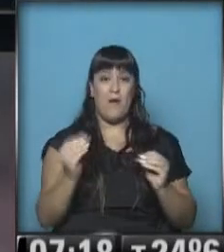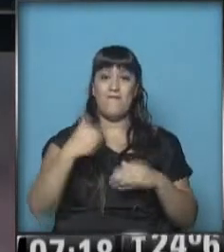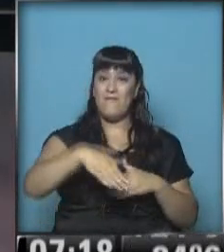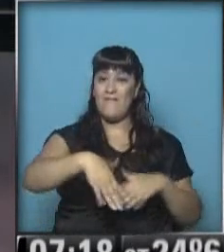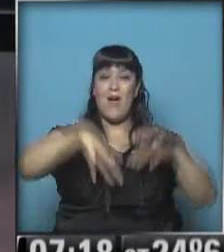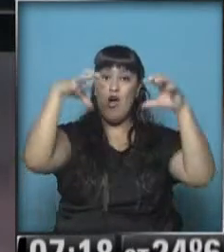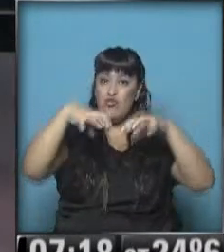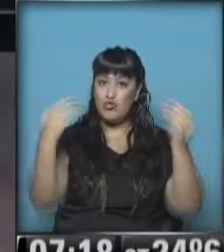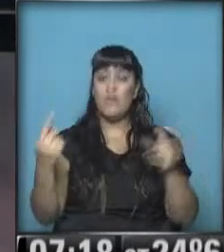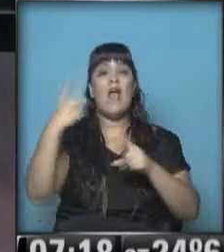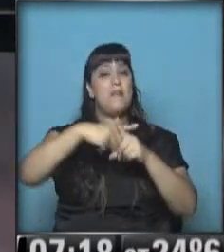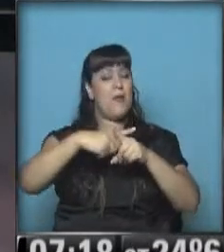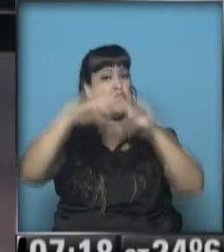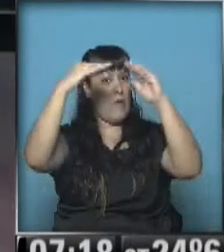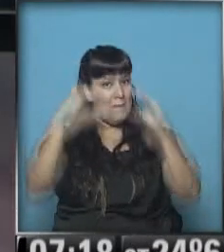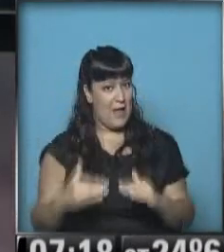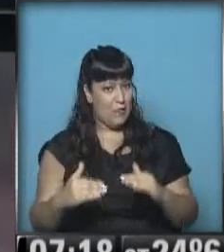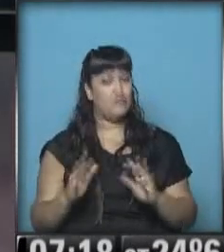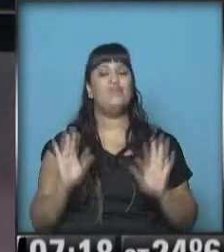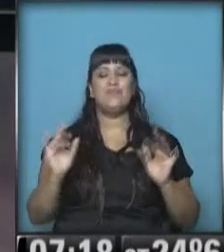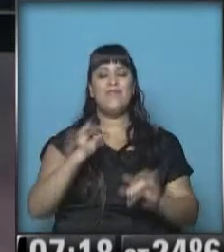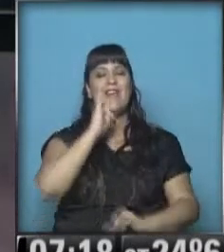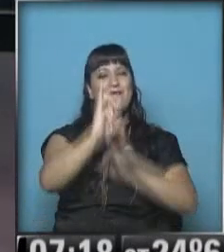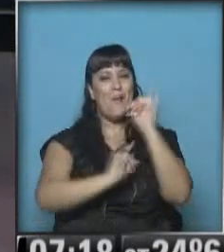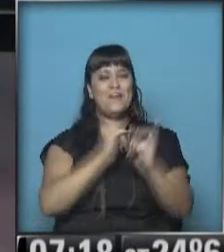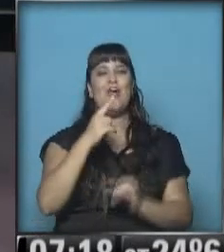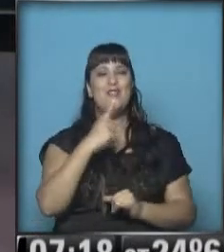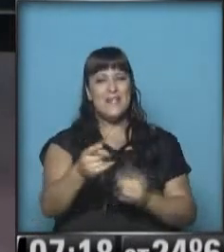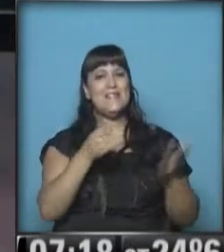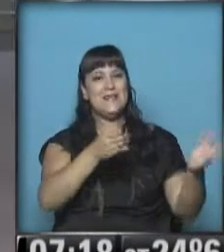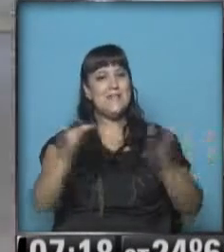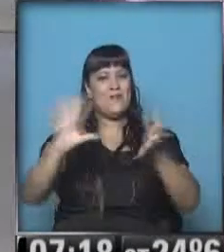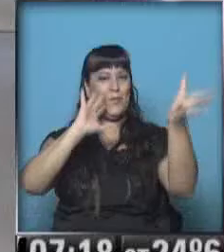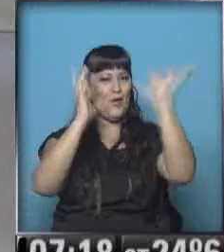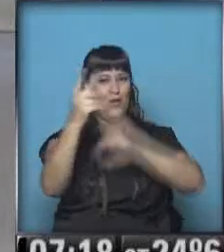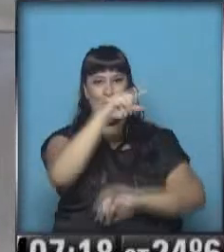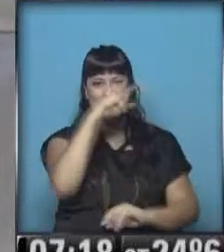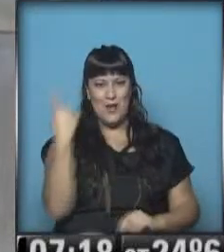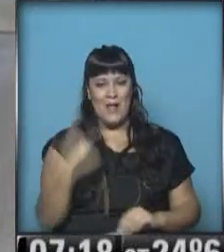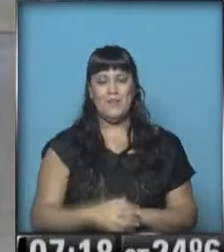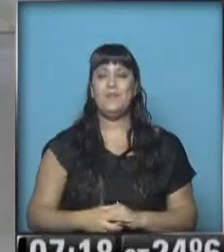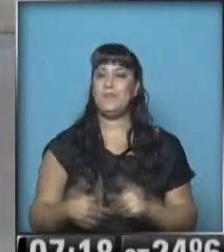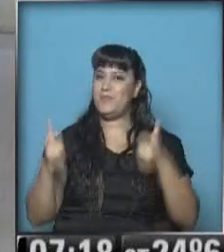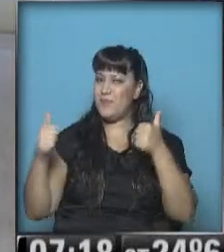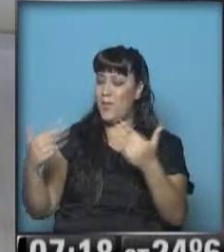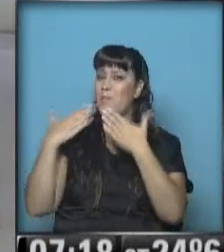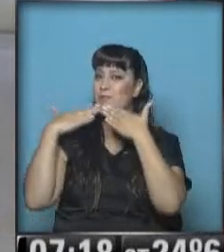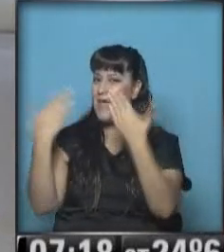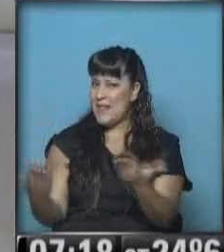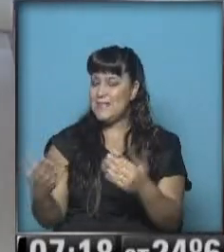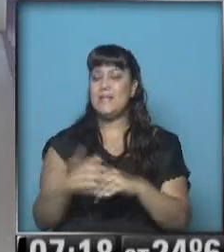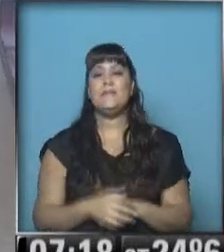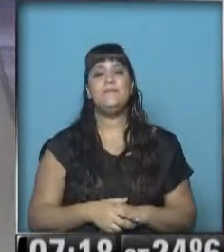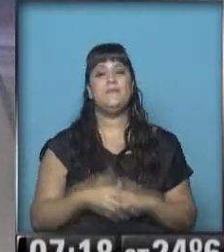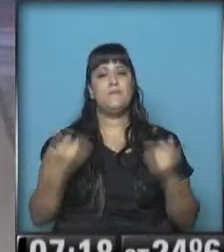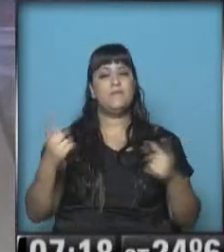lluvia y el descenso de temperatura. Información del Servicio Meteorológico Nacional. Muchas gracias, Nadia. Bueno,